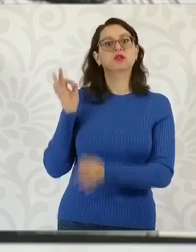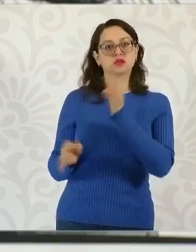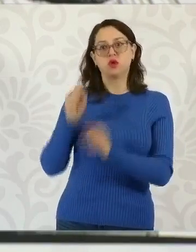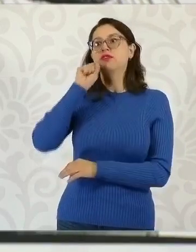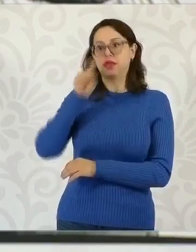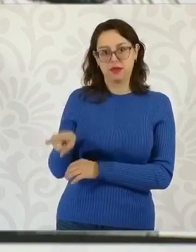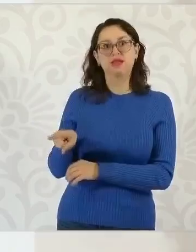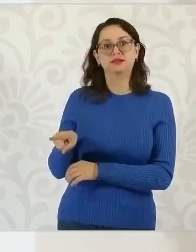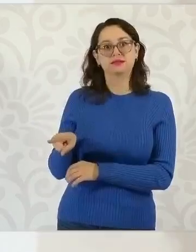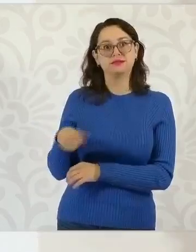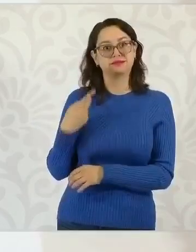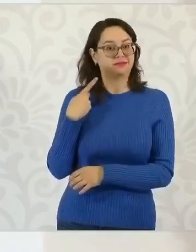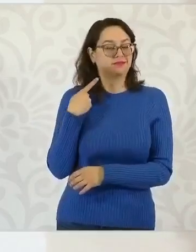ya